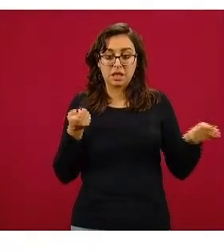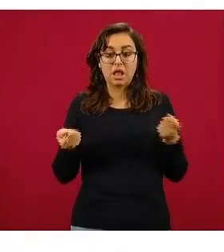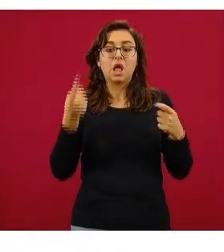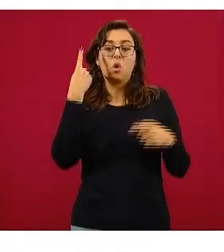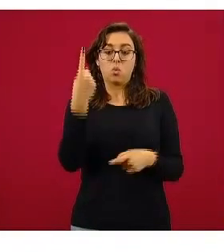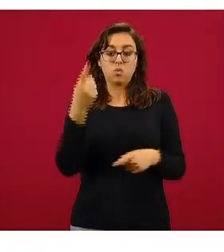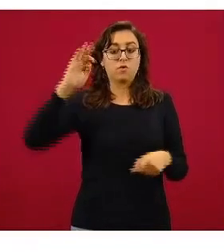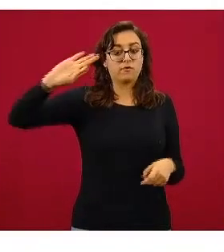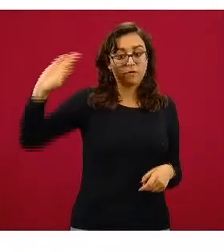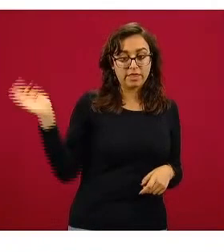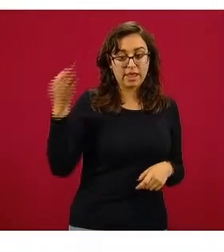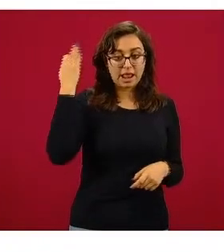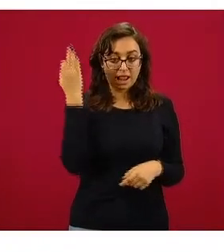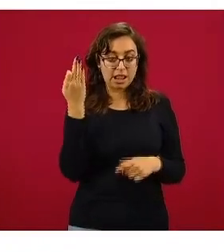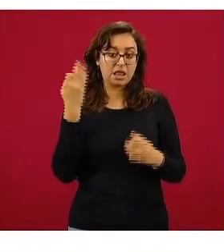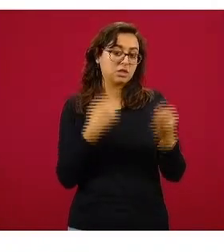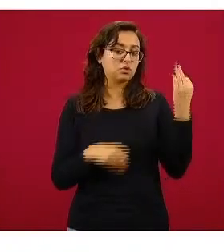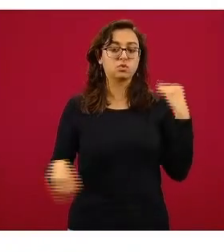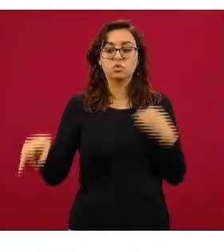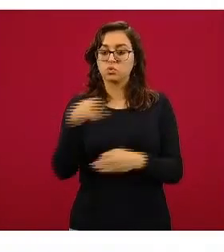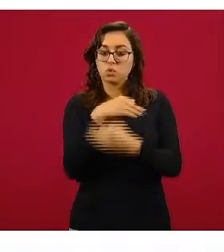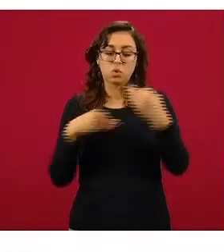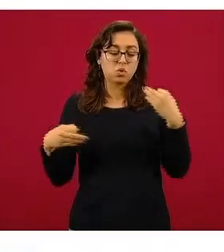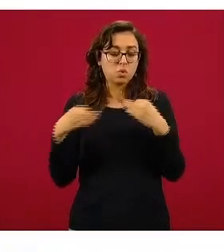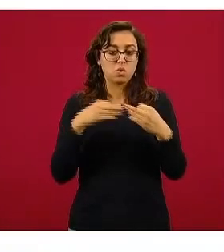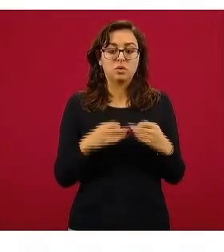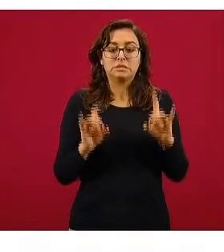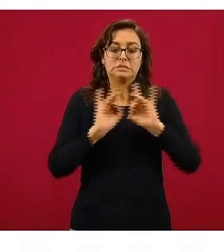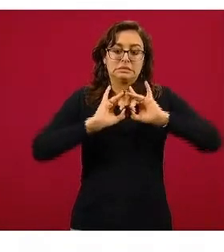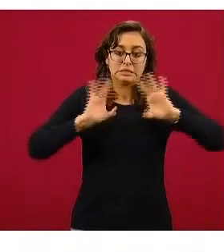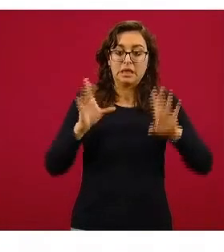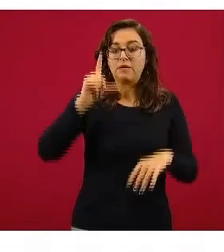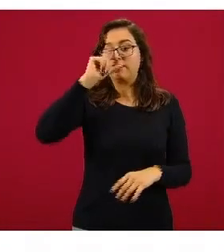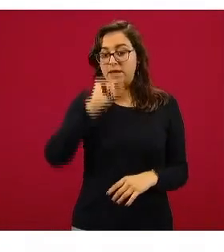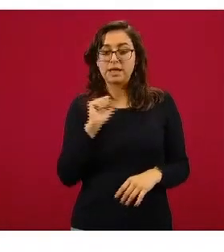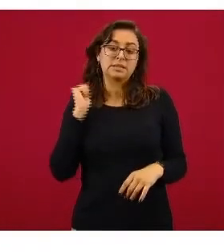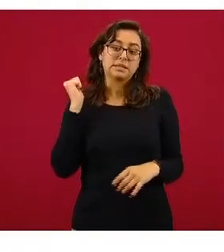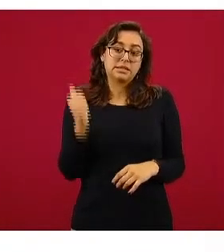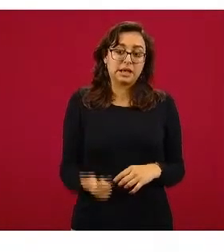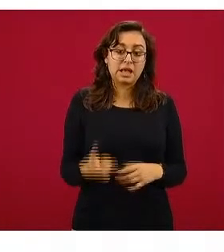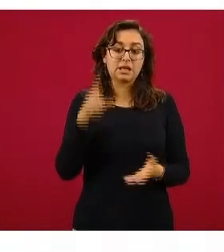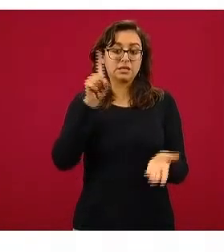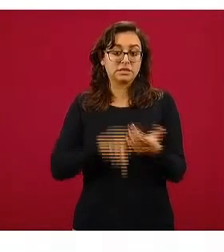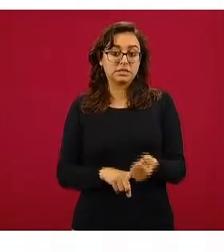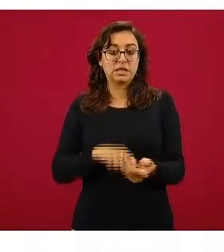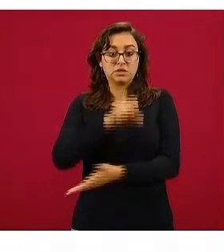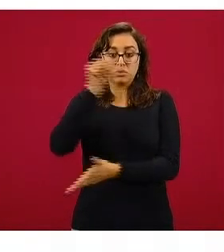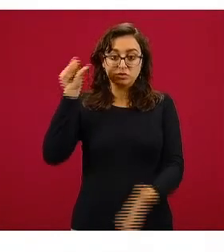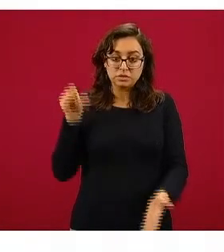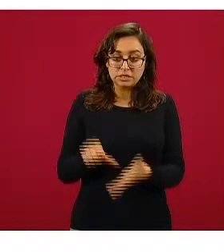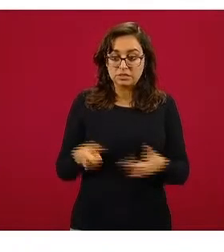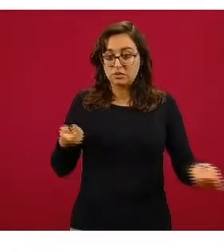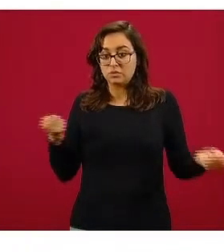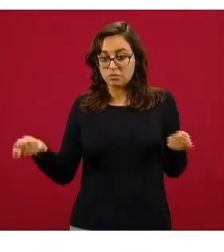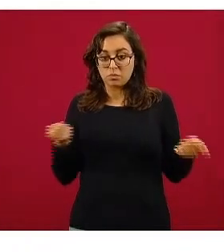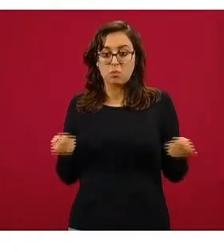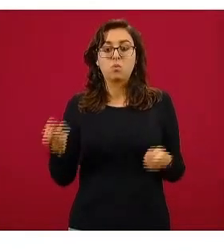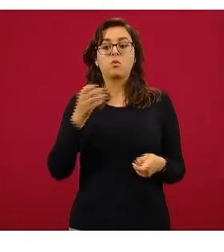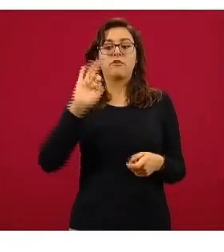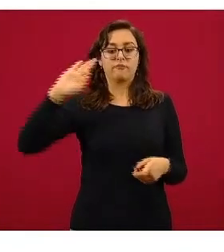regulador federal que en cualquier momento que se atore o tenga algún problema en el centro regulador local pueda a